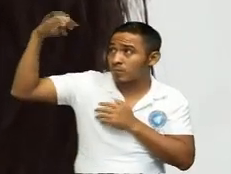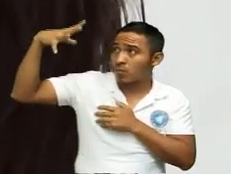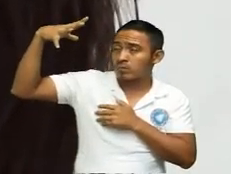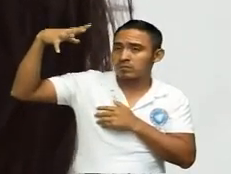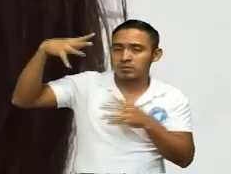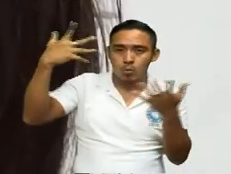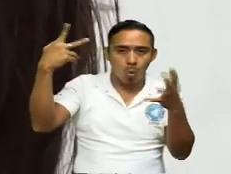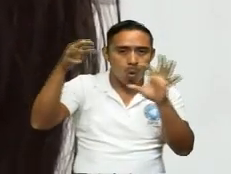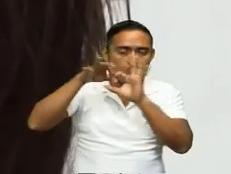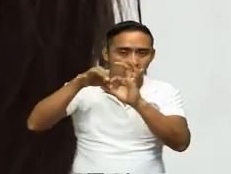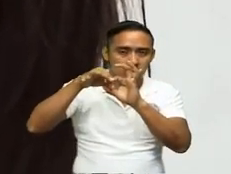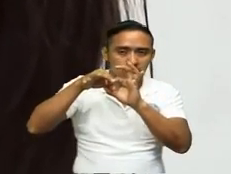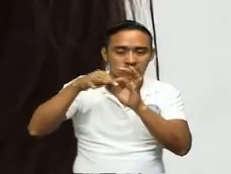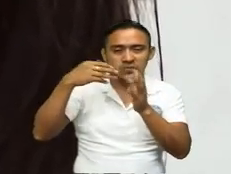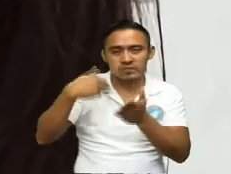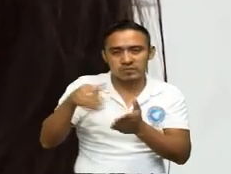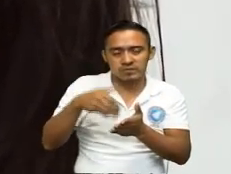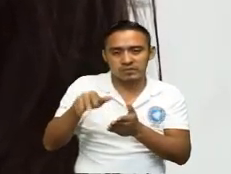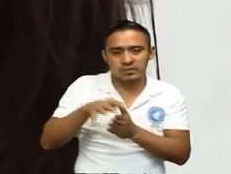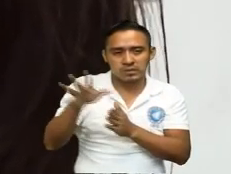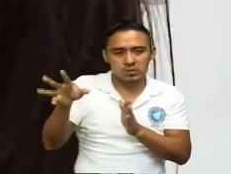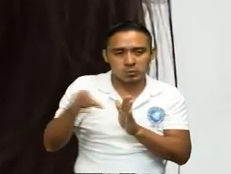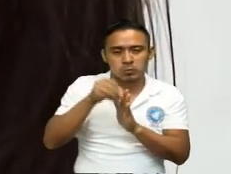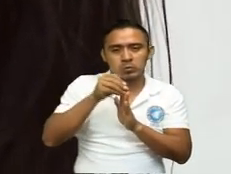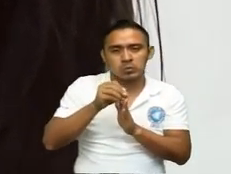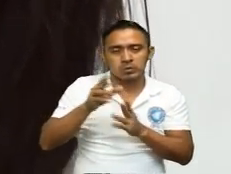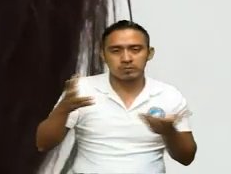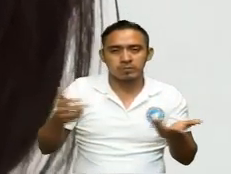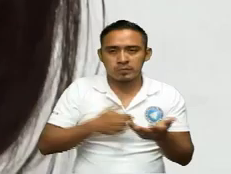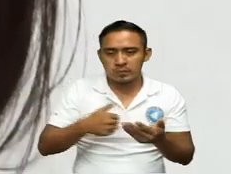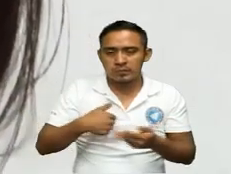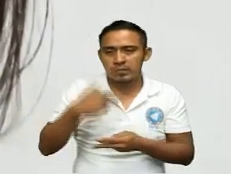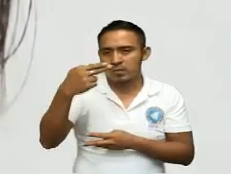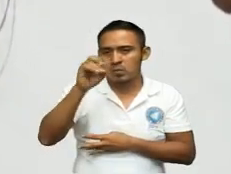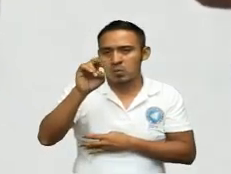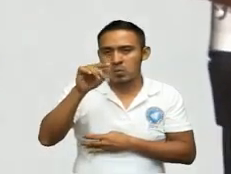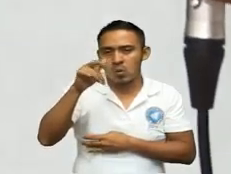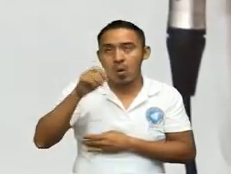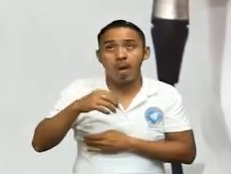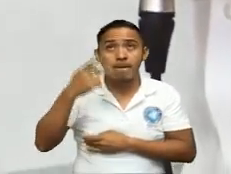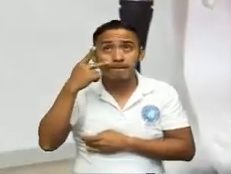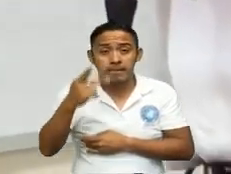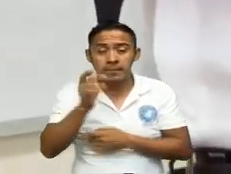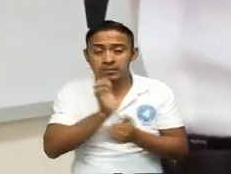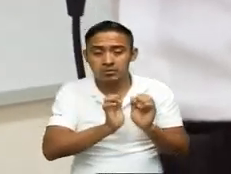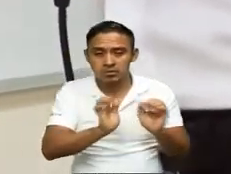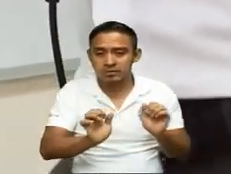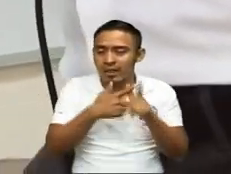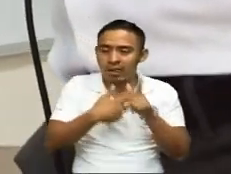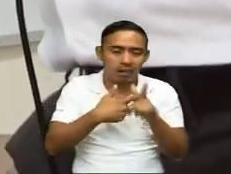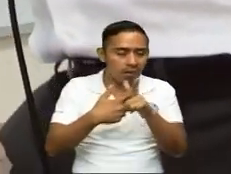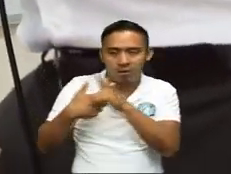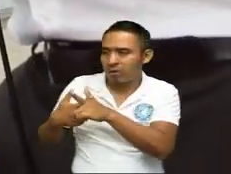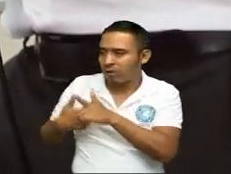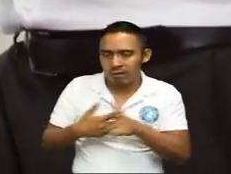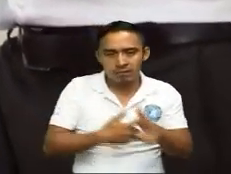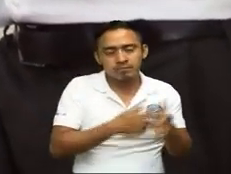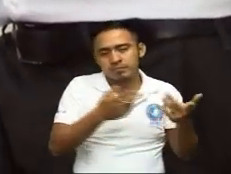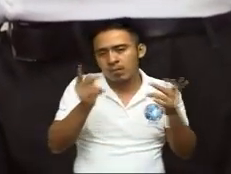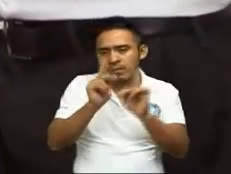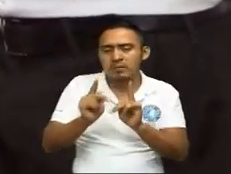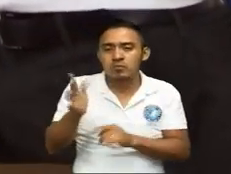sol les da el alimento necesario a ellos para que ellos crezcan y se desarrollen, ¿ya? Por eso lo vamos a notar que son frecuentes en niños que andan corriendo, jugando, y también en